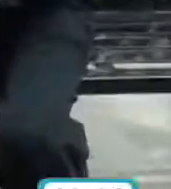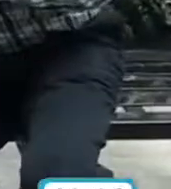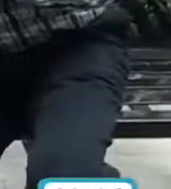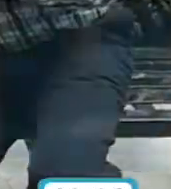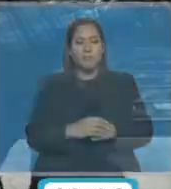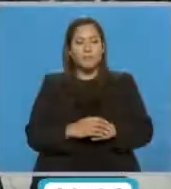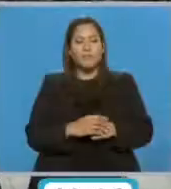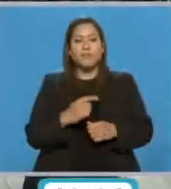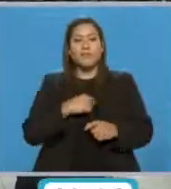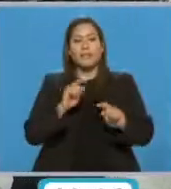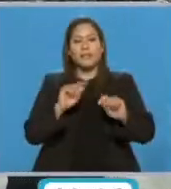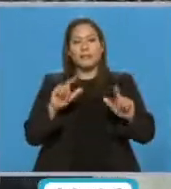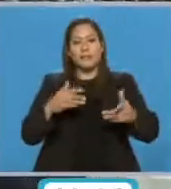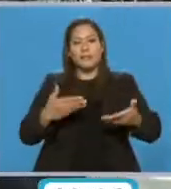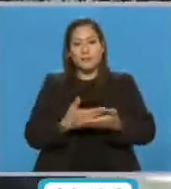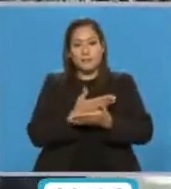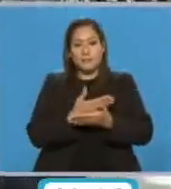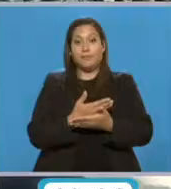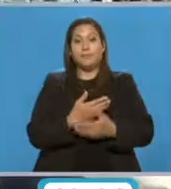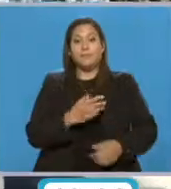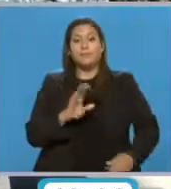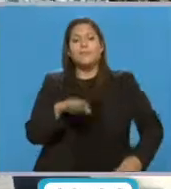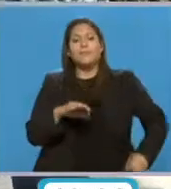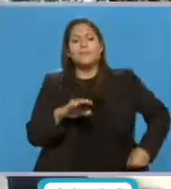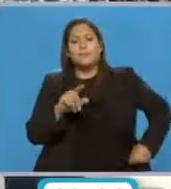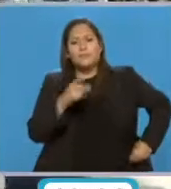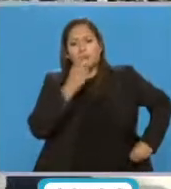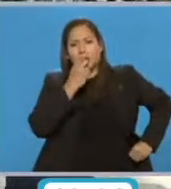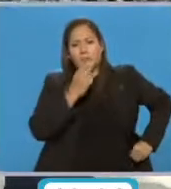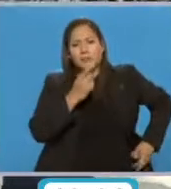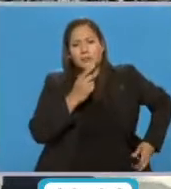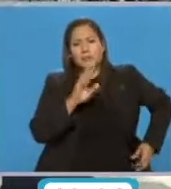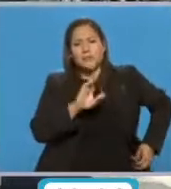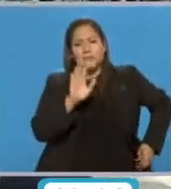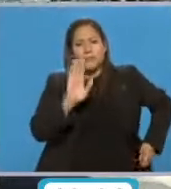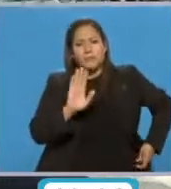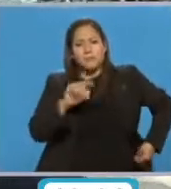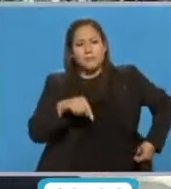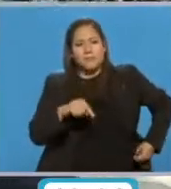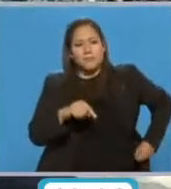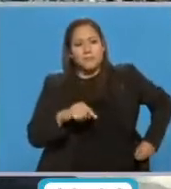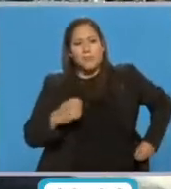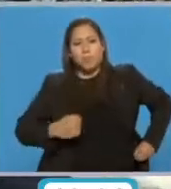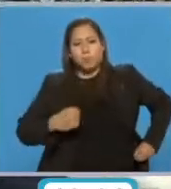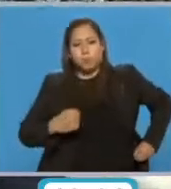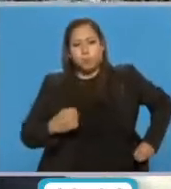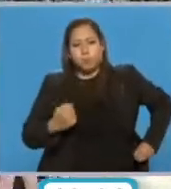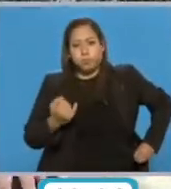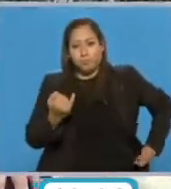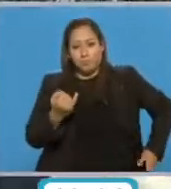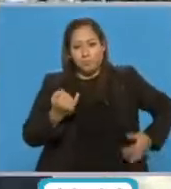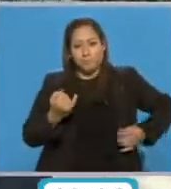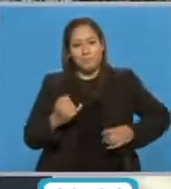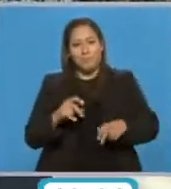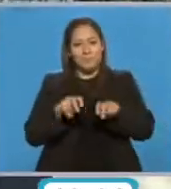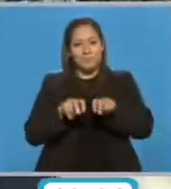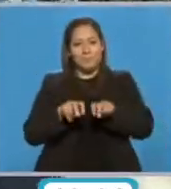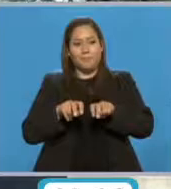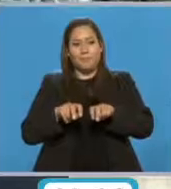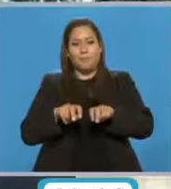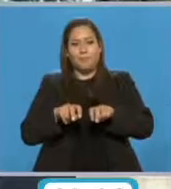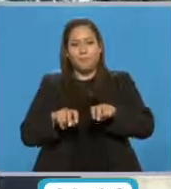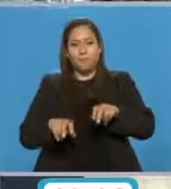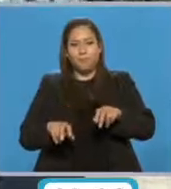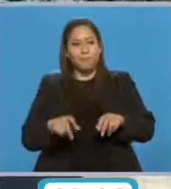maestro? No, soy de Tlaxcala. De Tlaxcala. Oiga, dice usted que se parece aquí. Sí, estamos bien chonchitos, ¿no? ¿No? No,